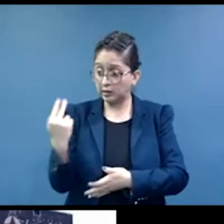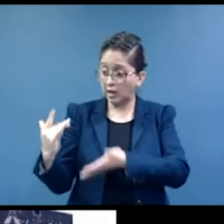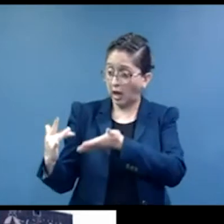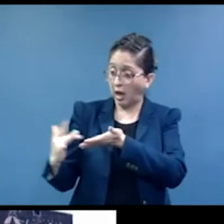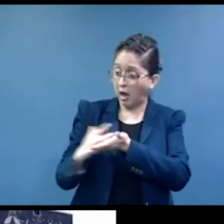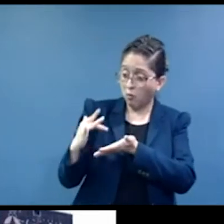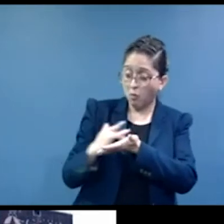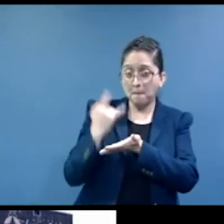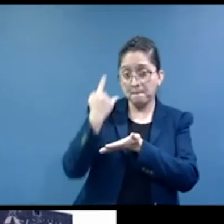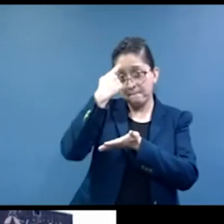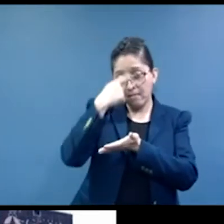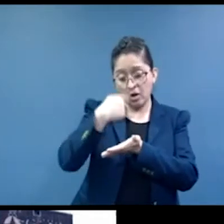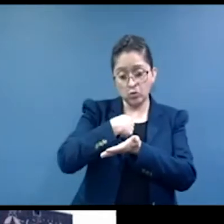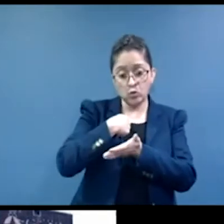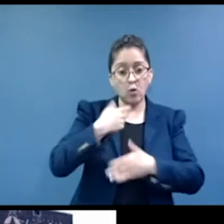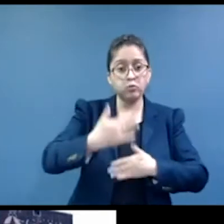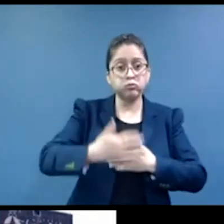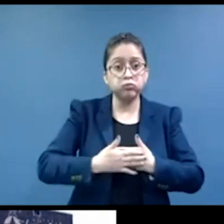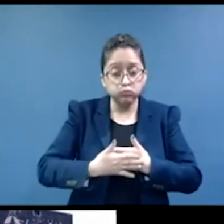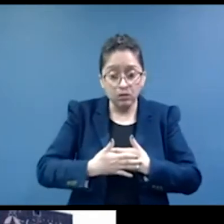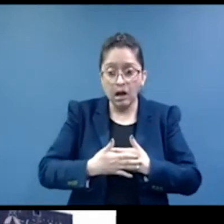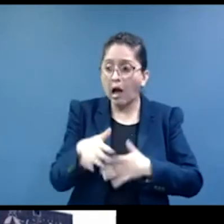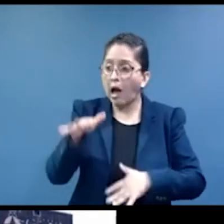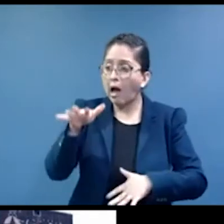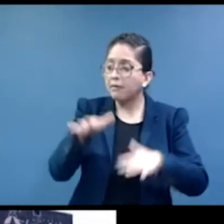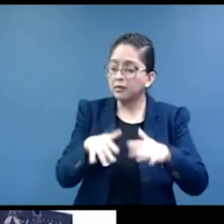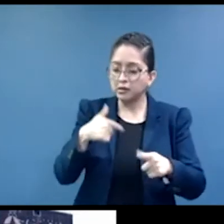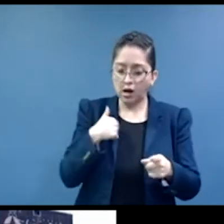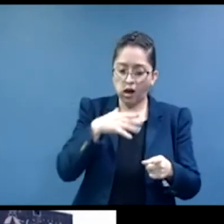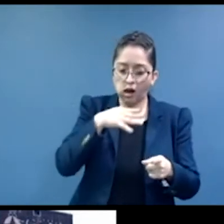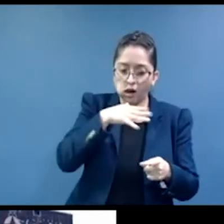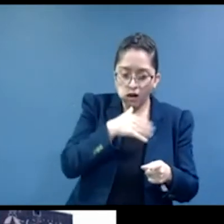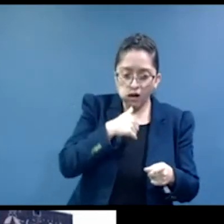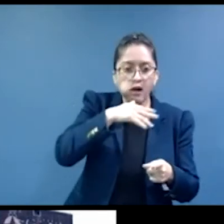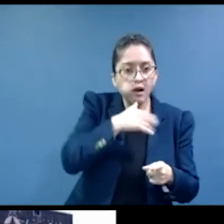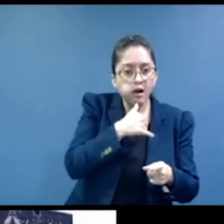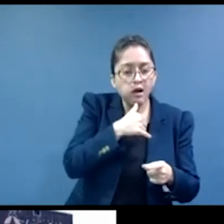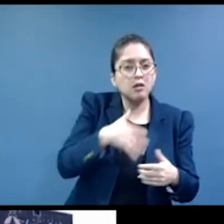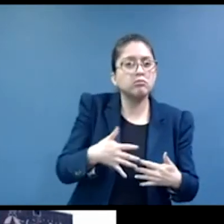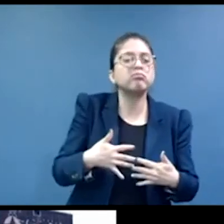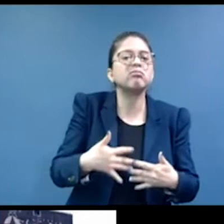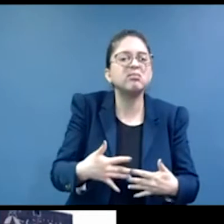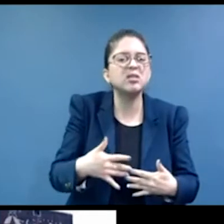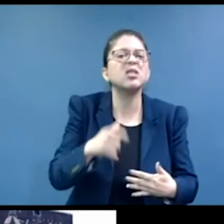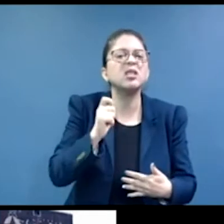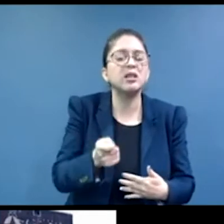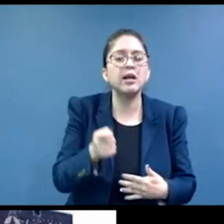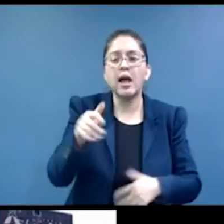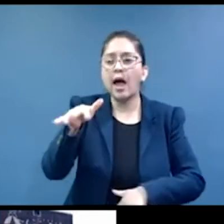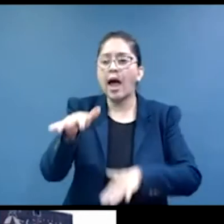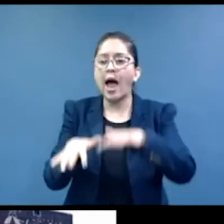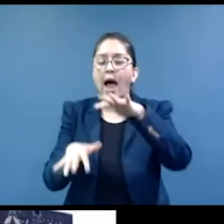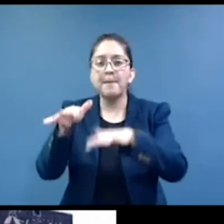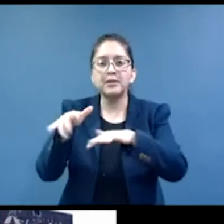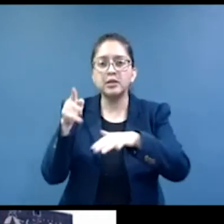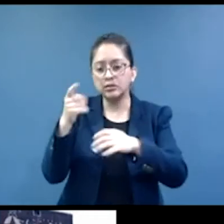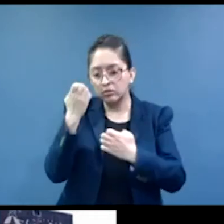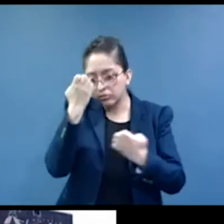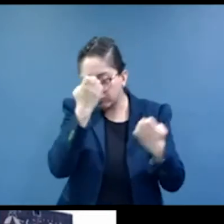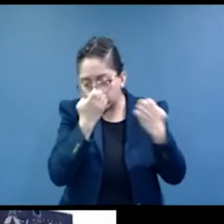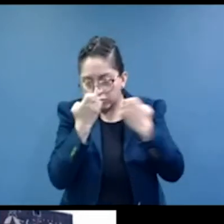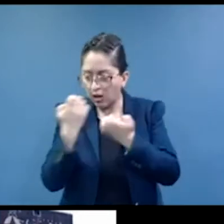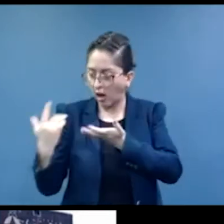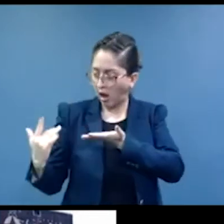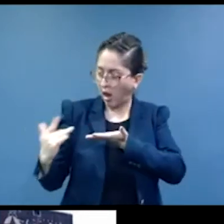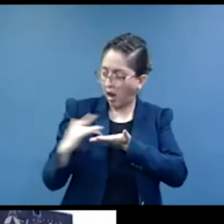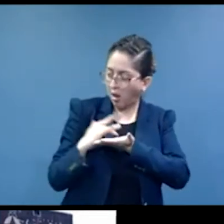un problema médico como es la infertilidad, pues actualmente es limitado, porque el acceso a técnicas de reproducción asistida no solamente es relevante